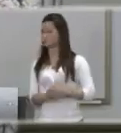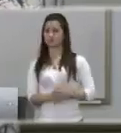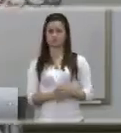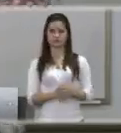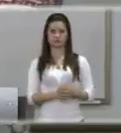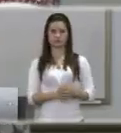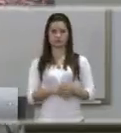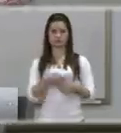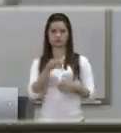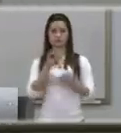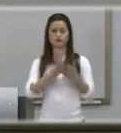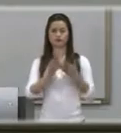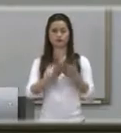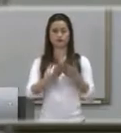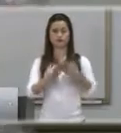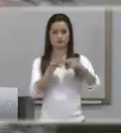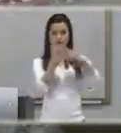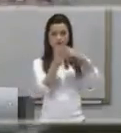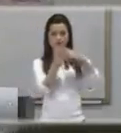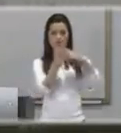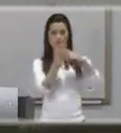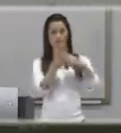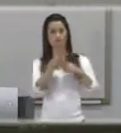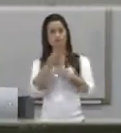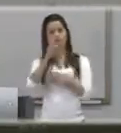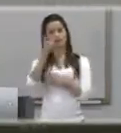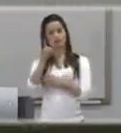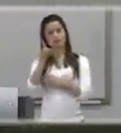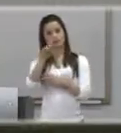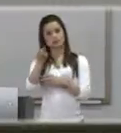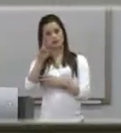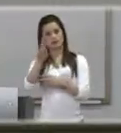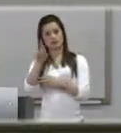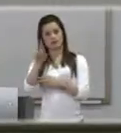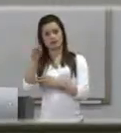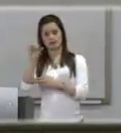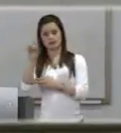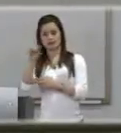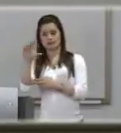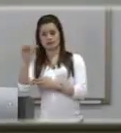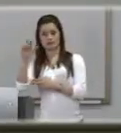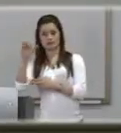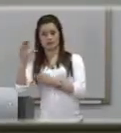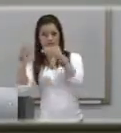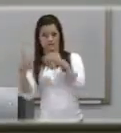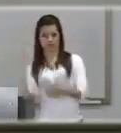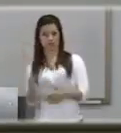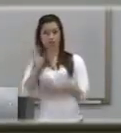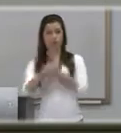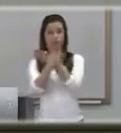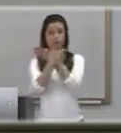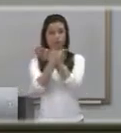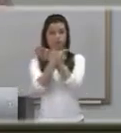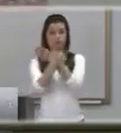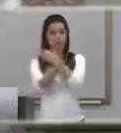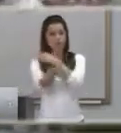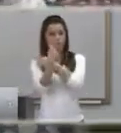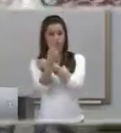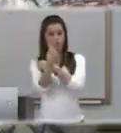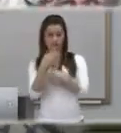DSR Discapacidad, hashtag DSR Discapacidad. Entonces, nos pueden hacer preguntas por Twitter y las responderemos